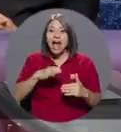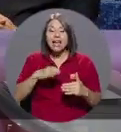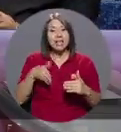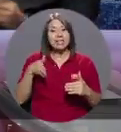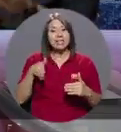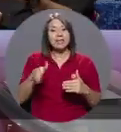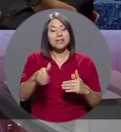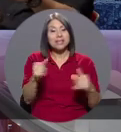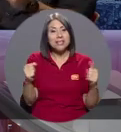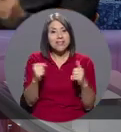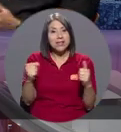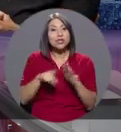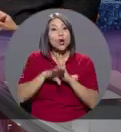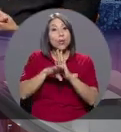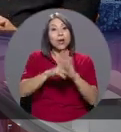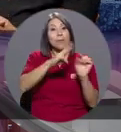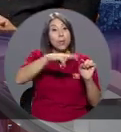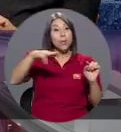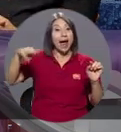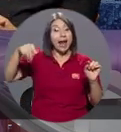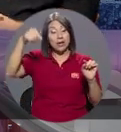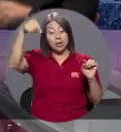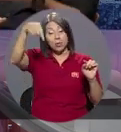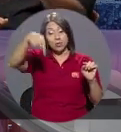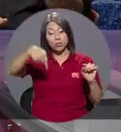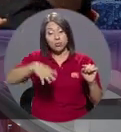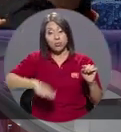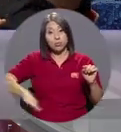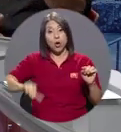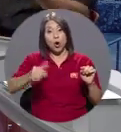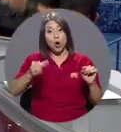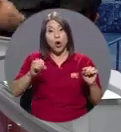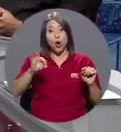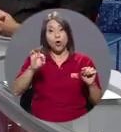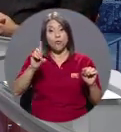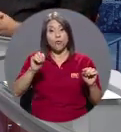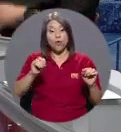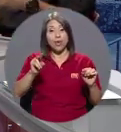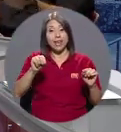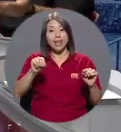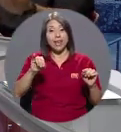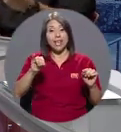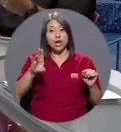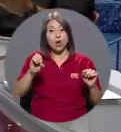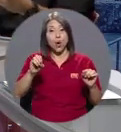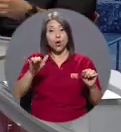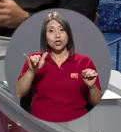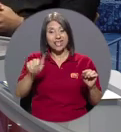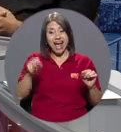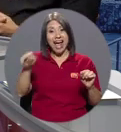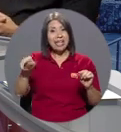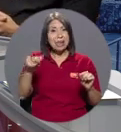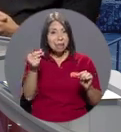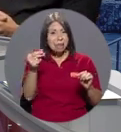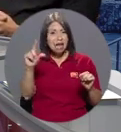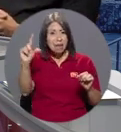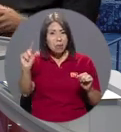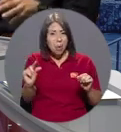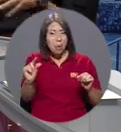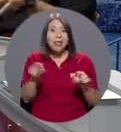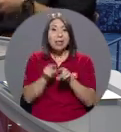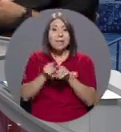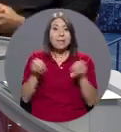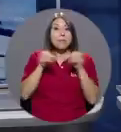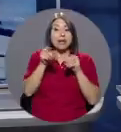mar, por ejemplo, hay especies que pueden cultivarse perfectamente en la parte interna del Golfo de Nicoya, donde hay salinidades más bajas